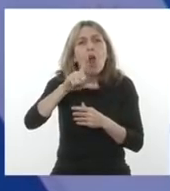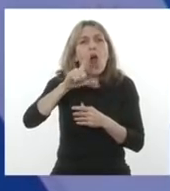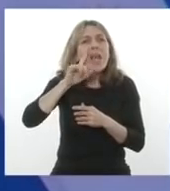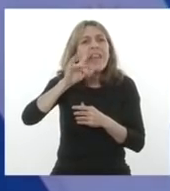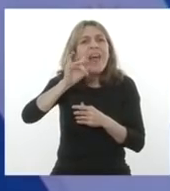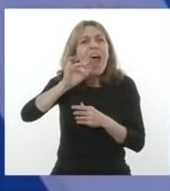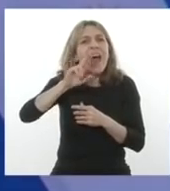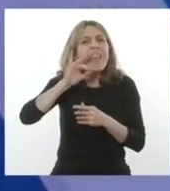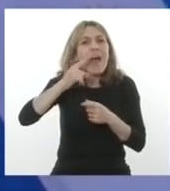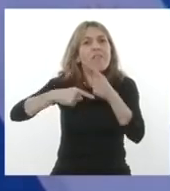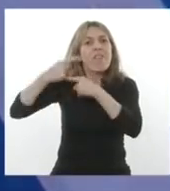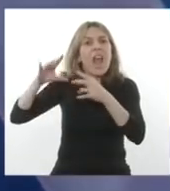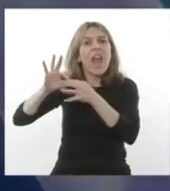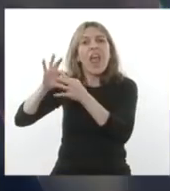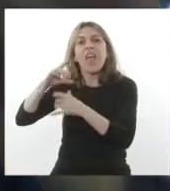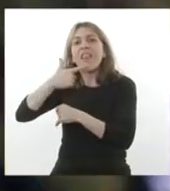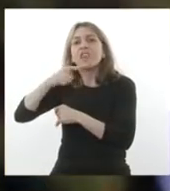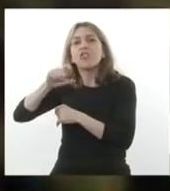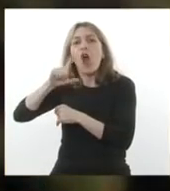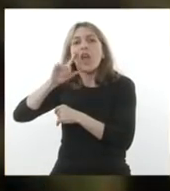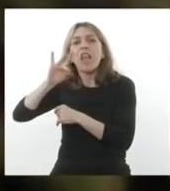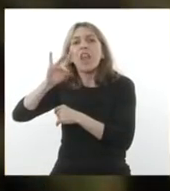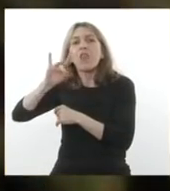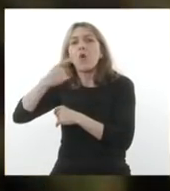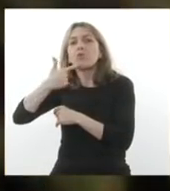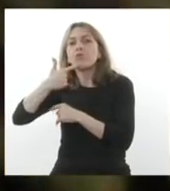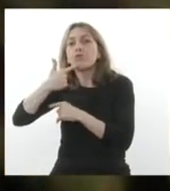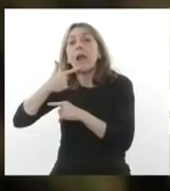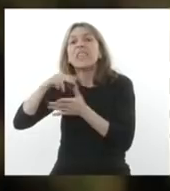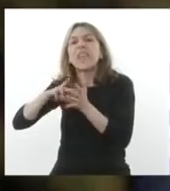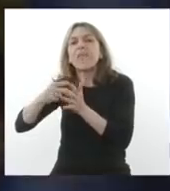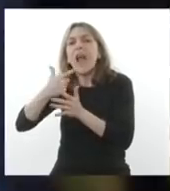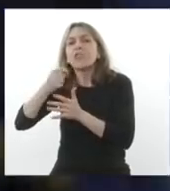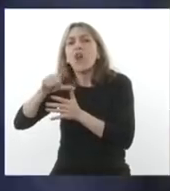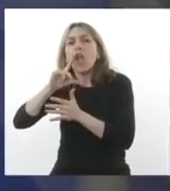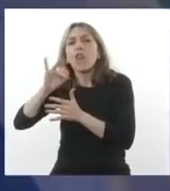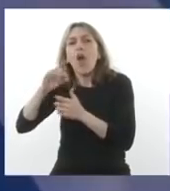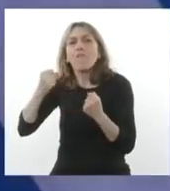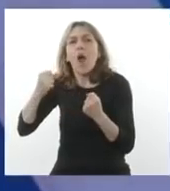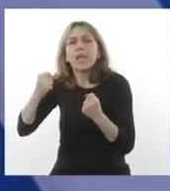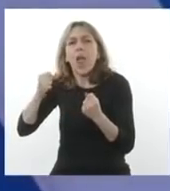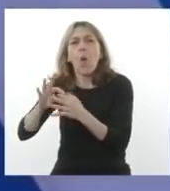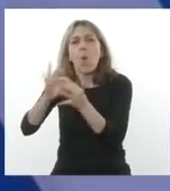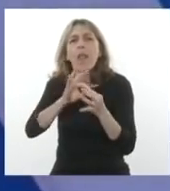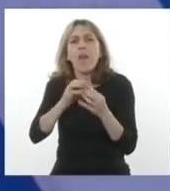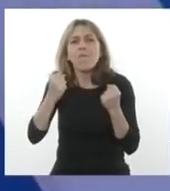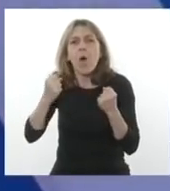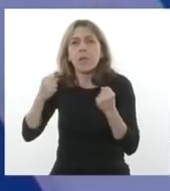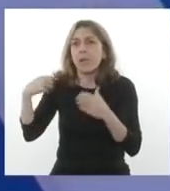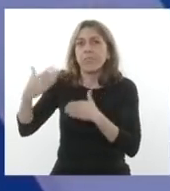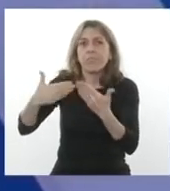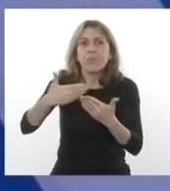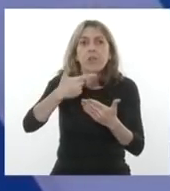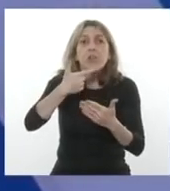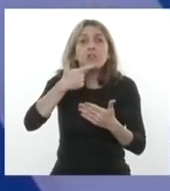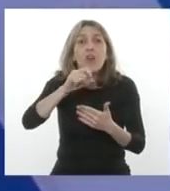latín, solidus, que quiere decir sólido, estar unido, ser fuerte. La solidaridad es unirse al